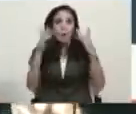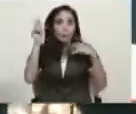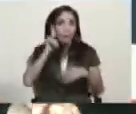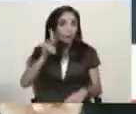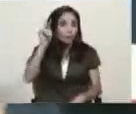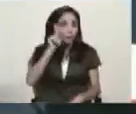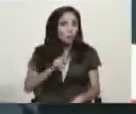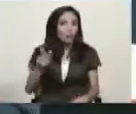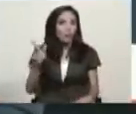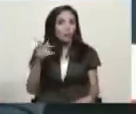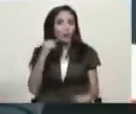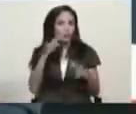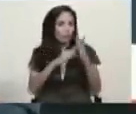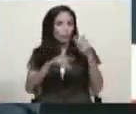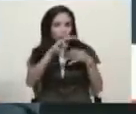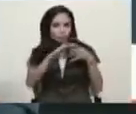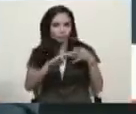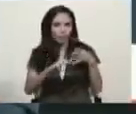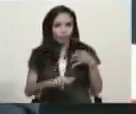profesores de todas las materias,